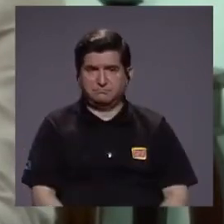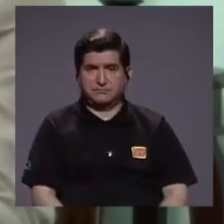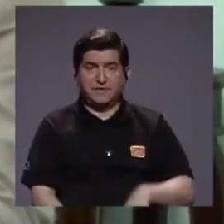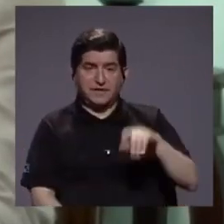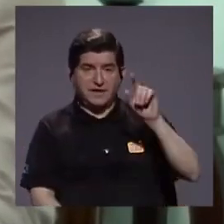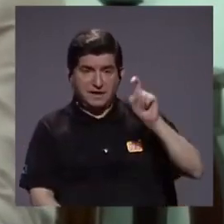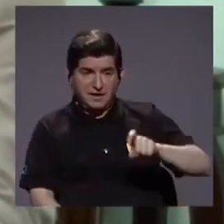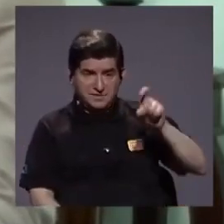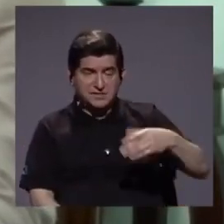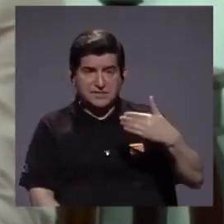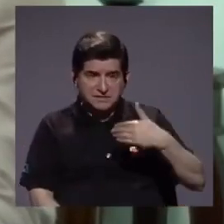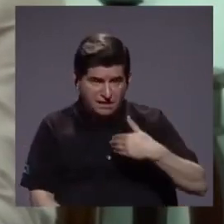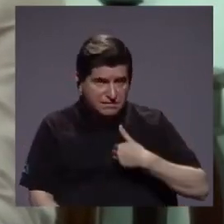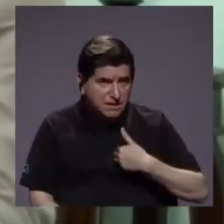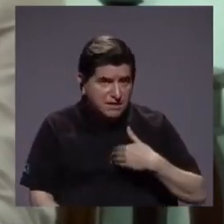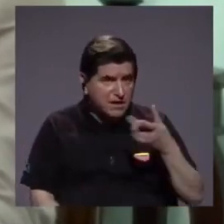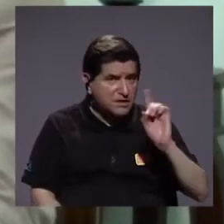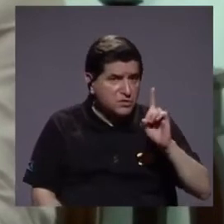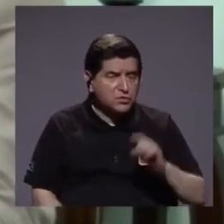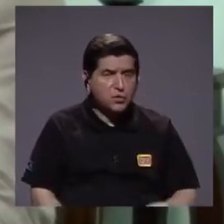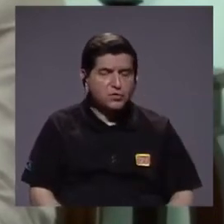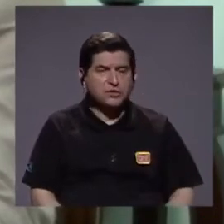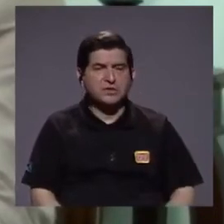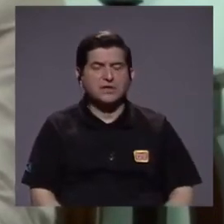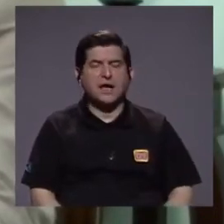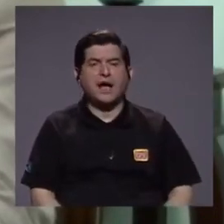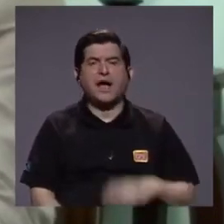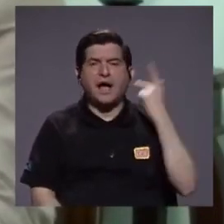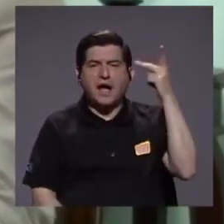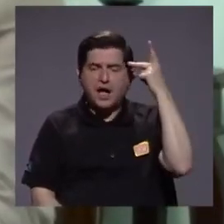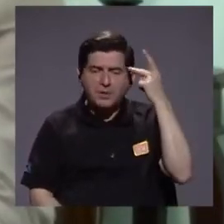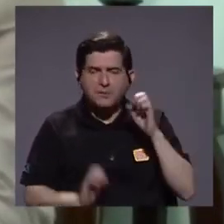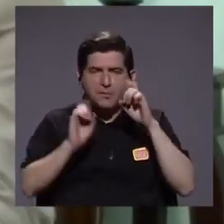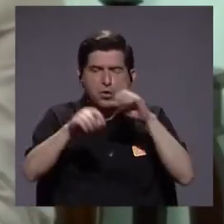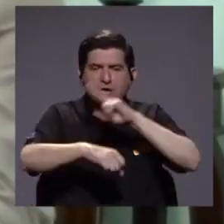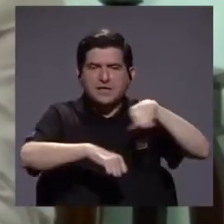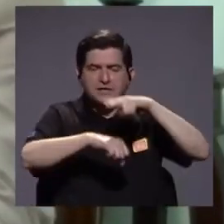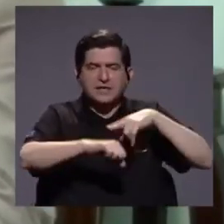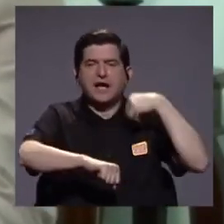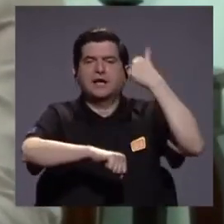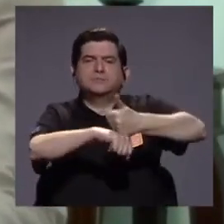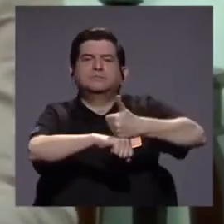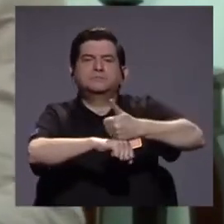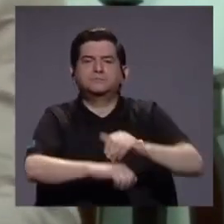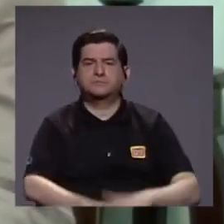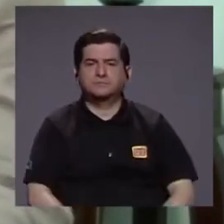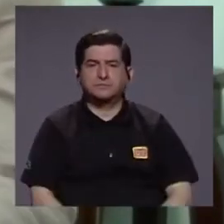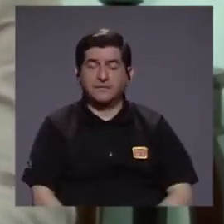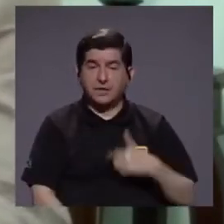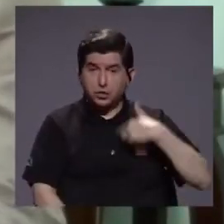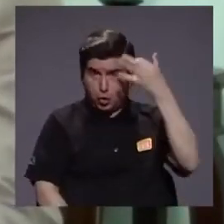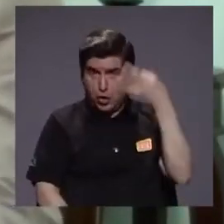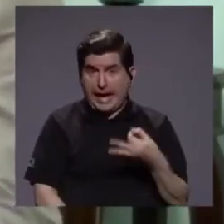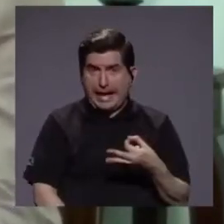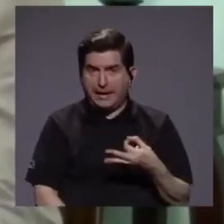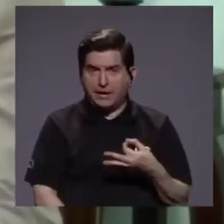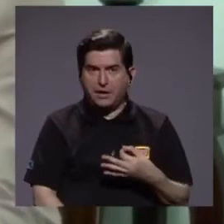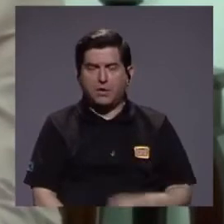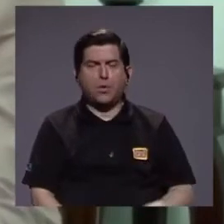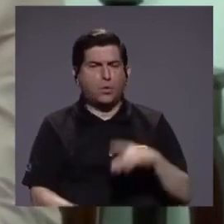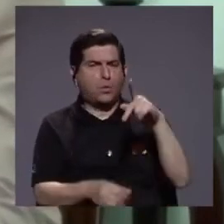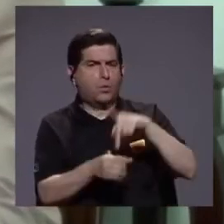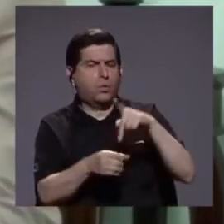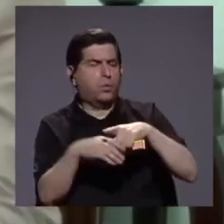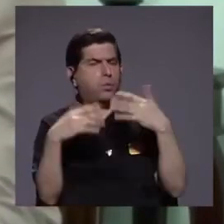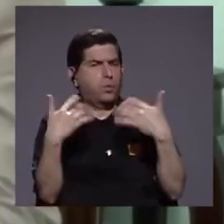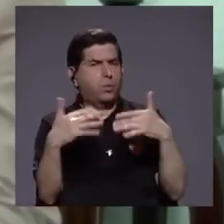debe tener en la emanación de políticas educativas a nivel nacional. Me parece que tiene mucho que aportar